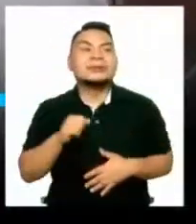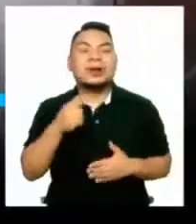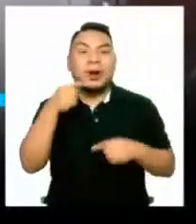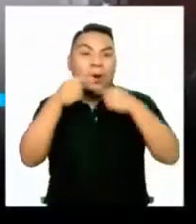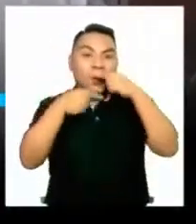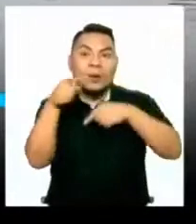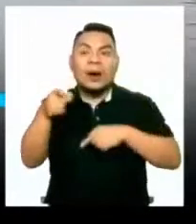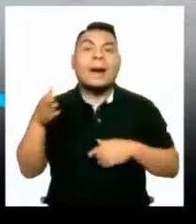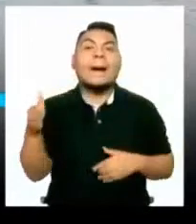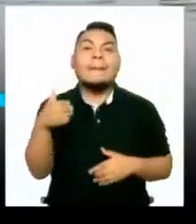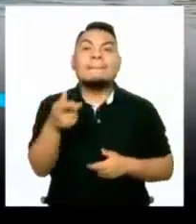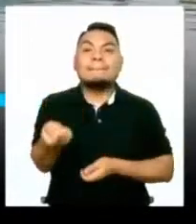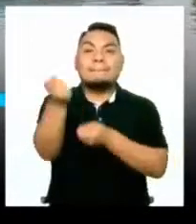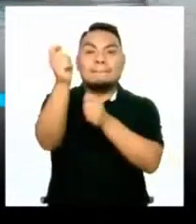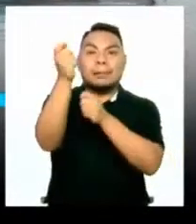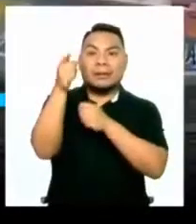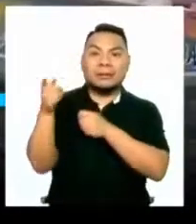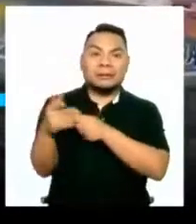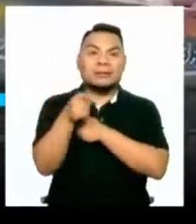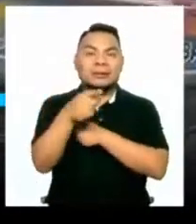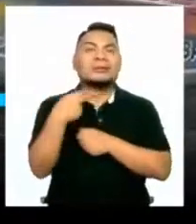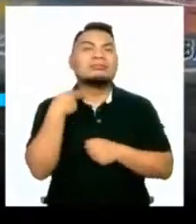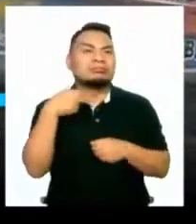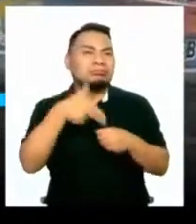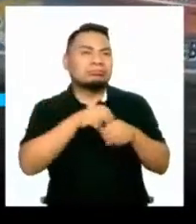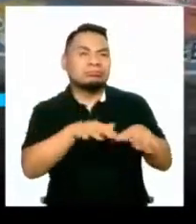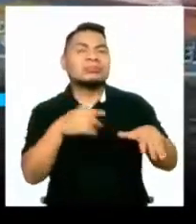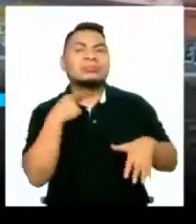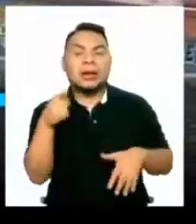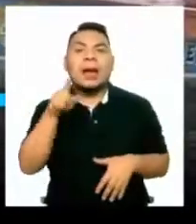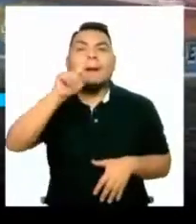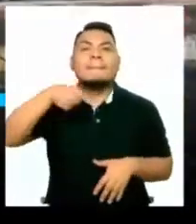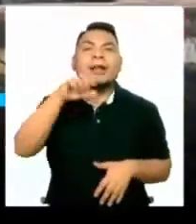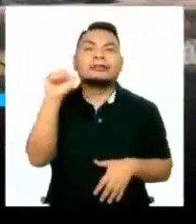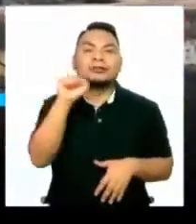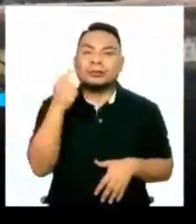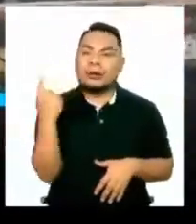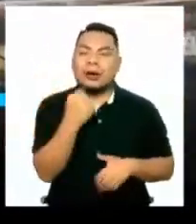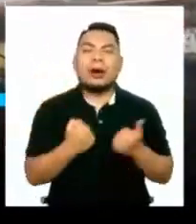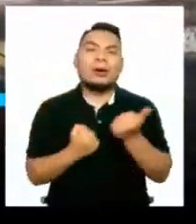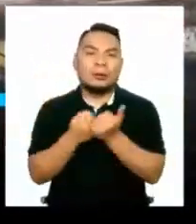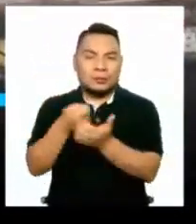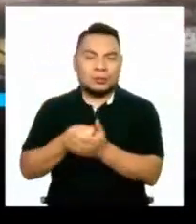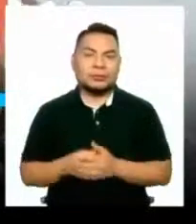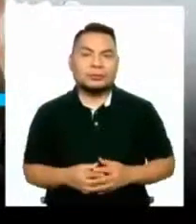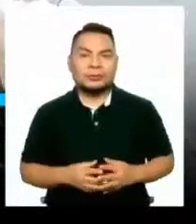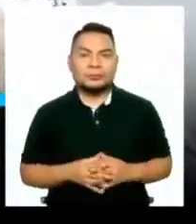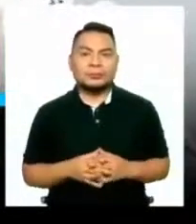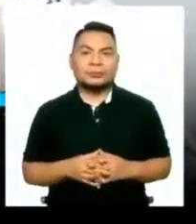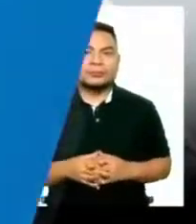contamos que pescadores afectados por el derrame de petróleo recibirán 1.000 soles de bono.